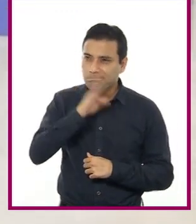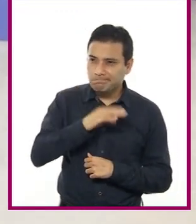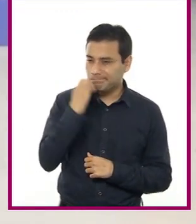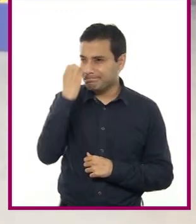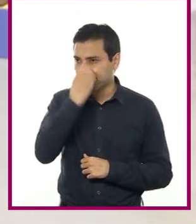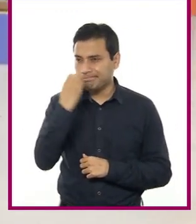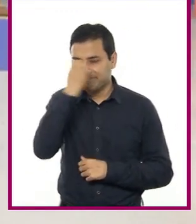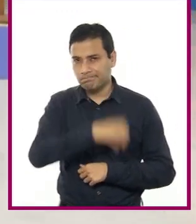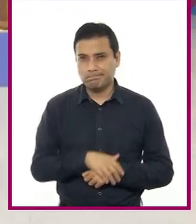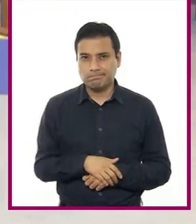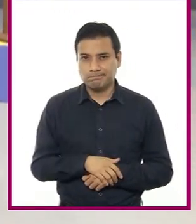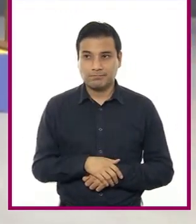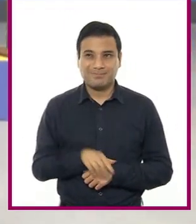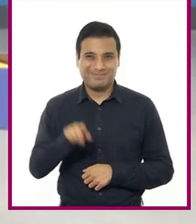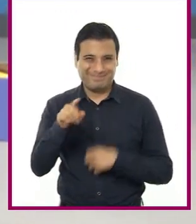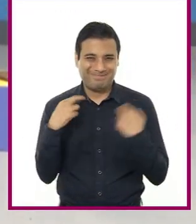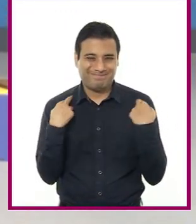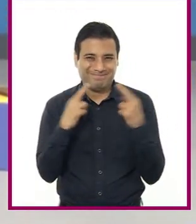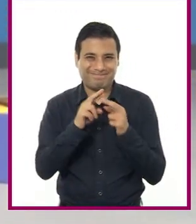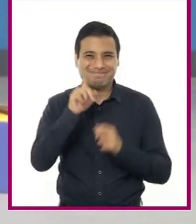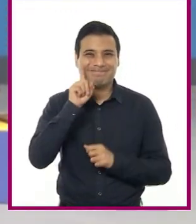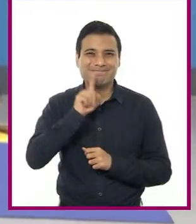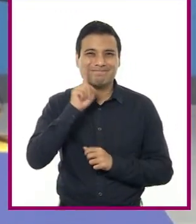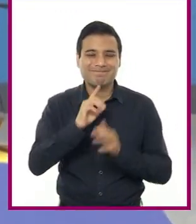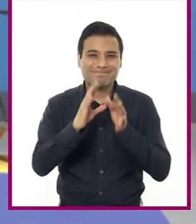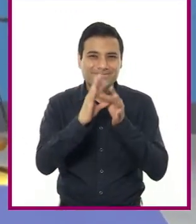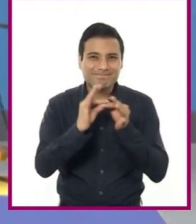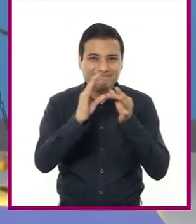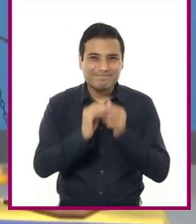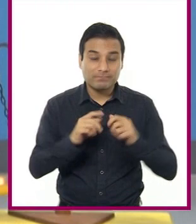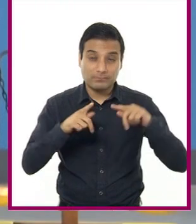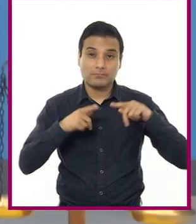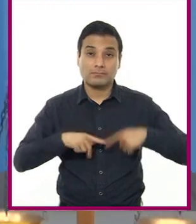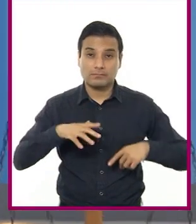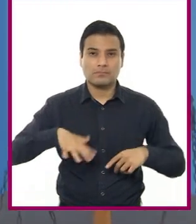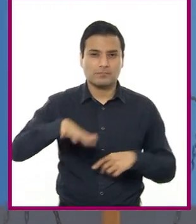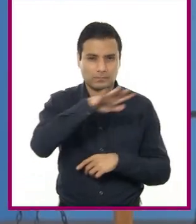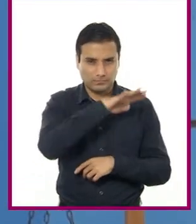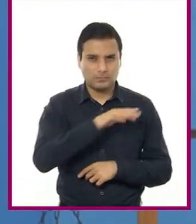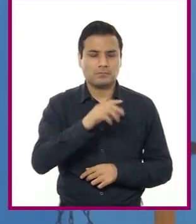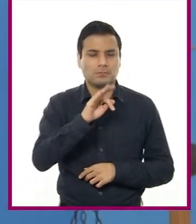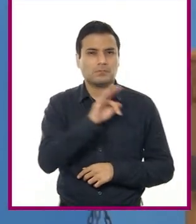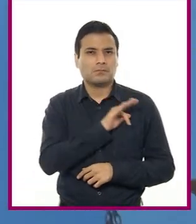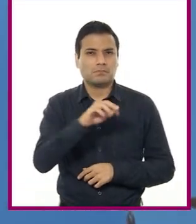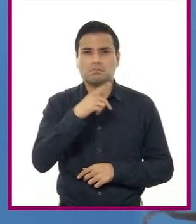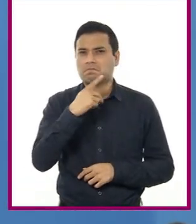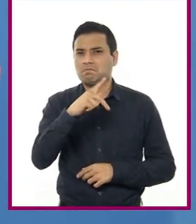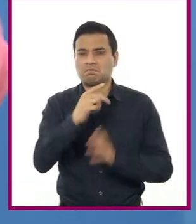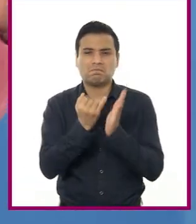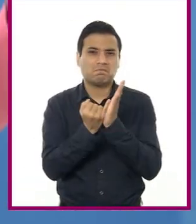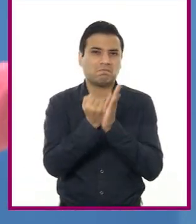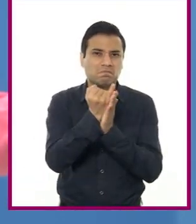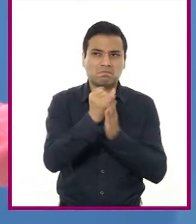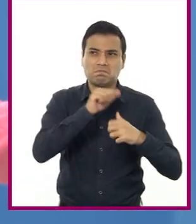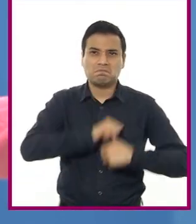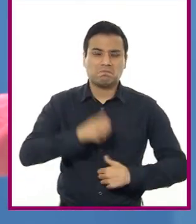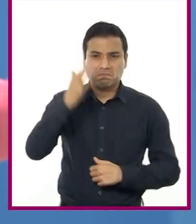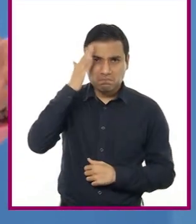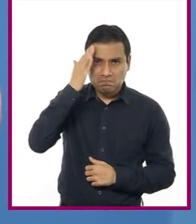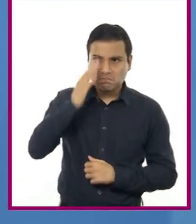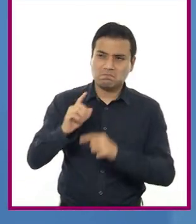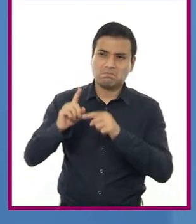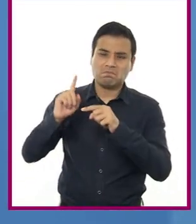interesante cuando la maestra explica que la ciudadanía tiene el poder de remover de su cargo a la